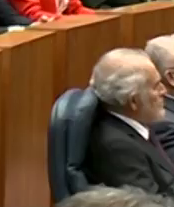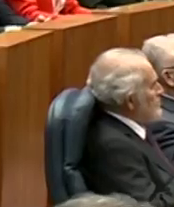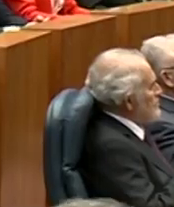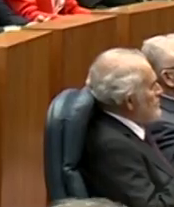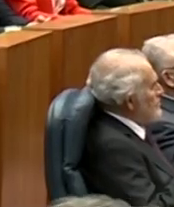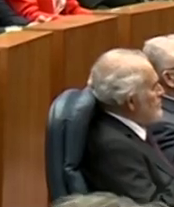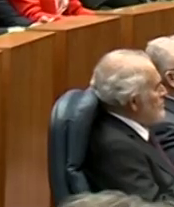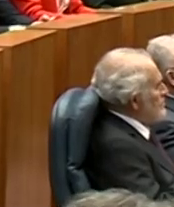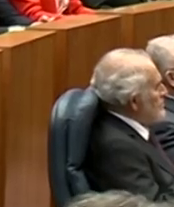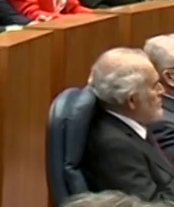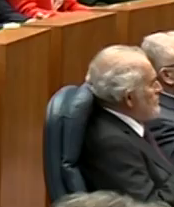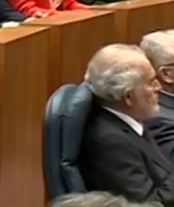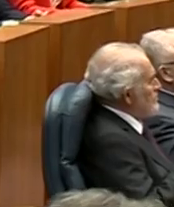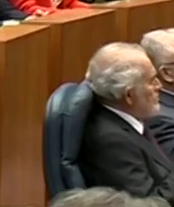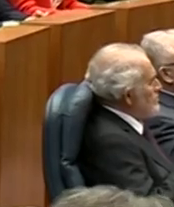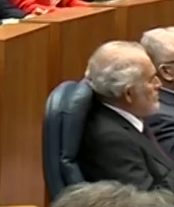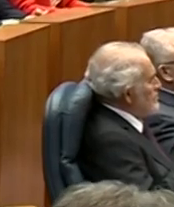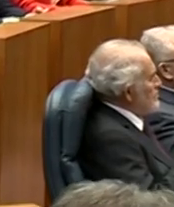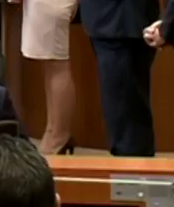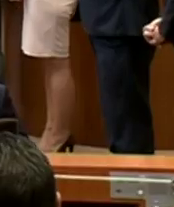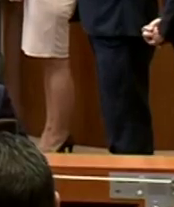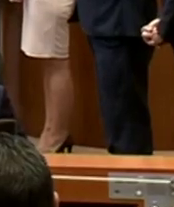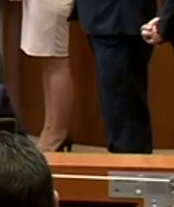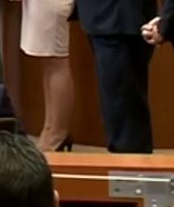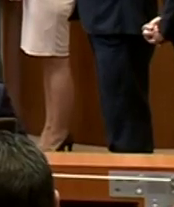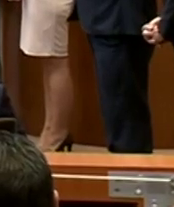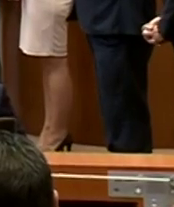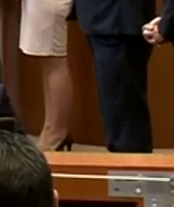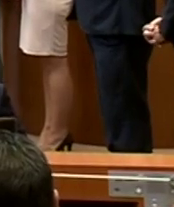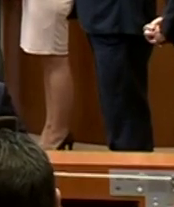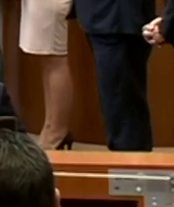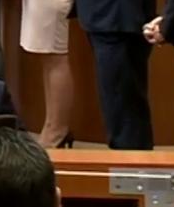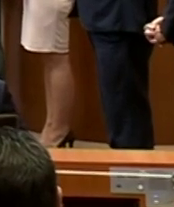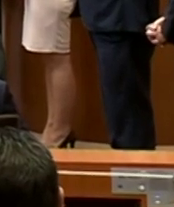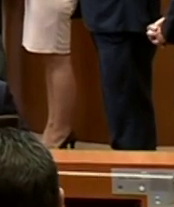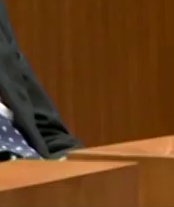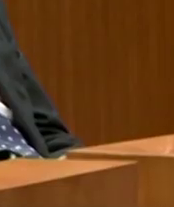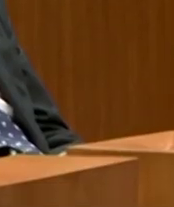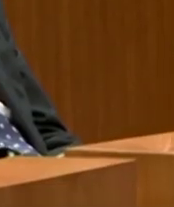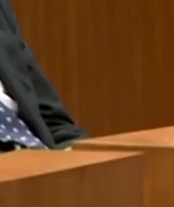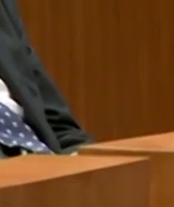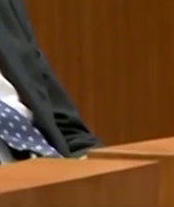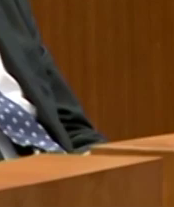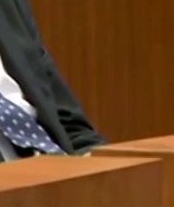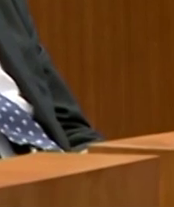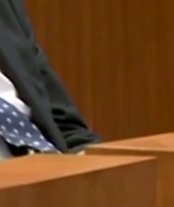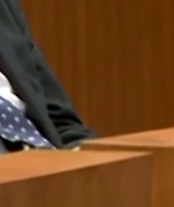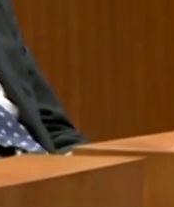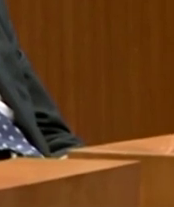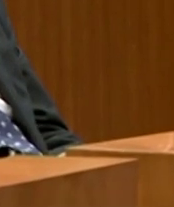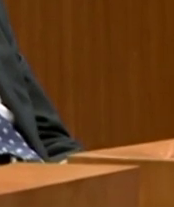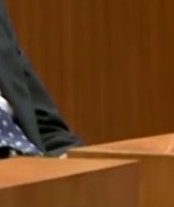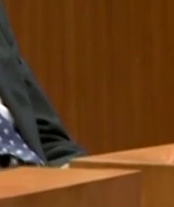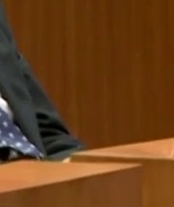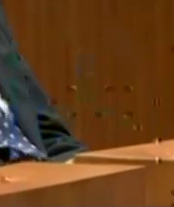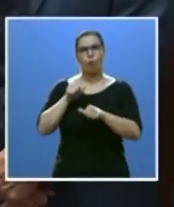cosa. Ha avanzado que todas las consejerías pondrán el foco en el medio rural y ha lanzado un mensaje a su socio de gobierno. Tenemos mucha tarea por